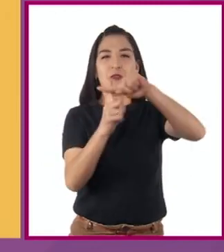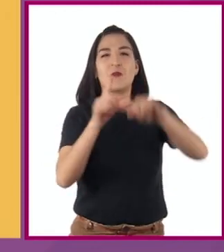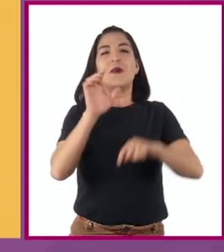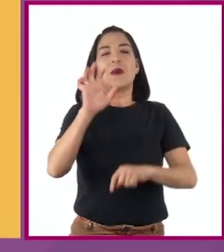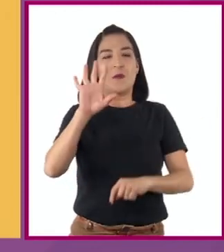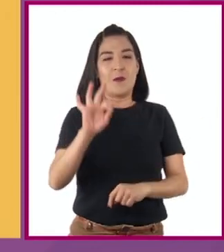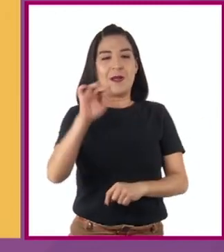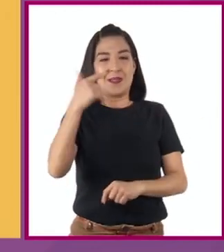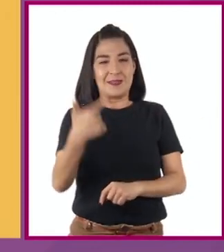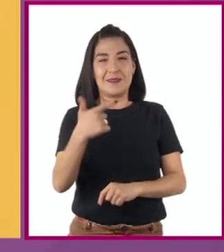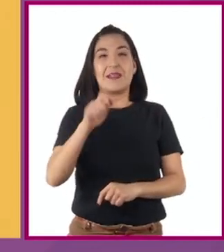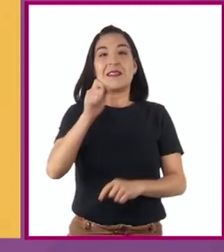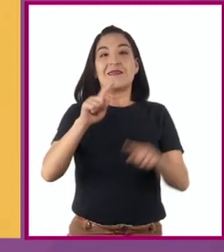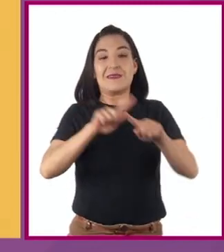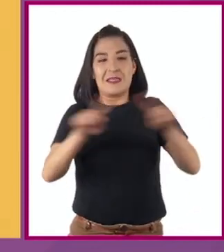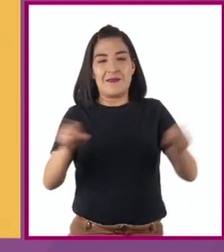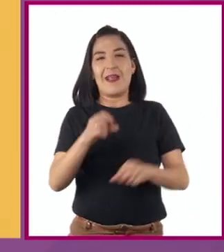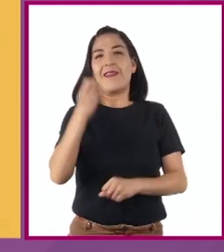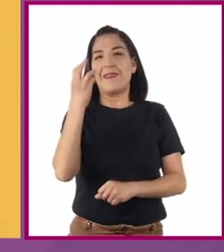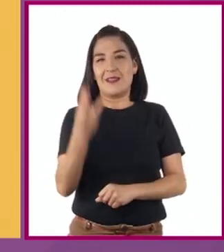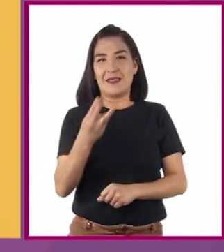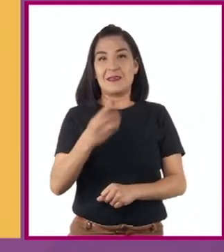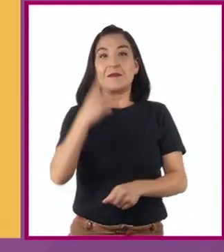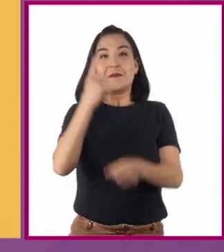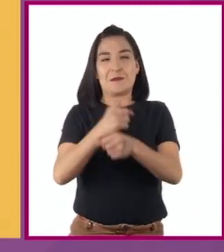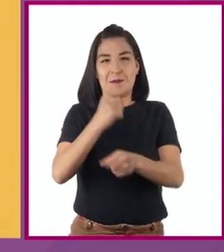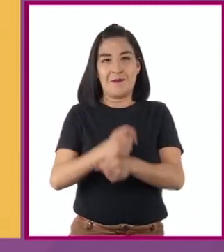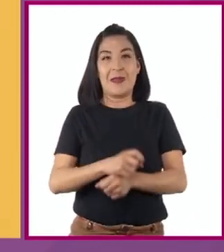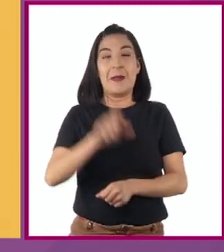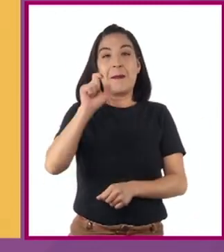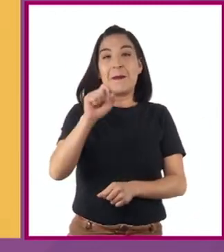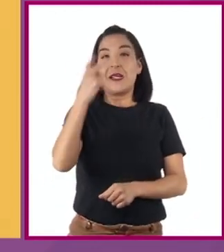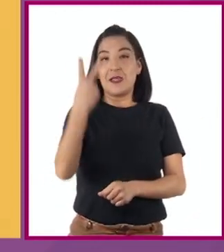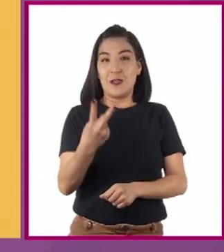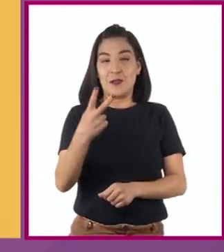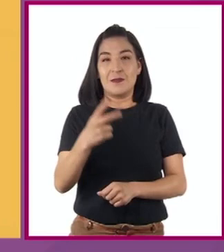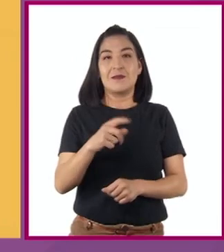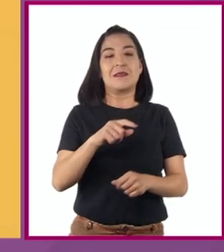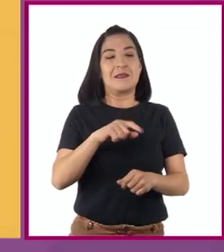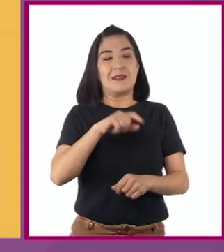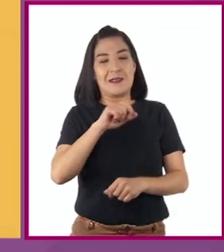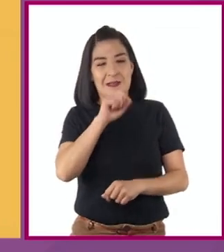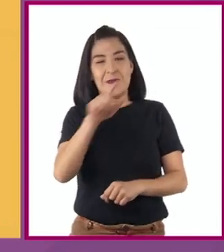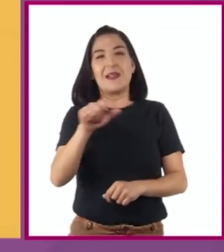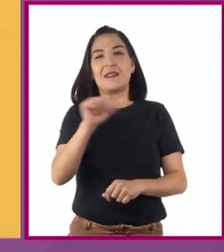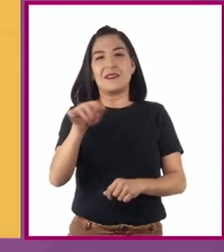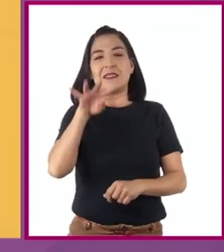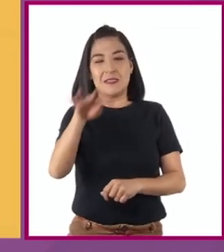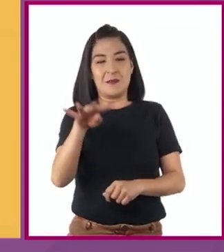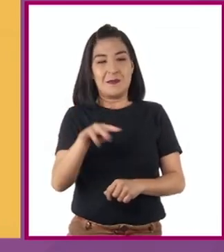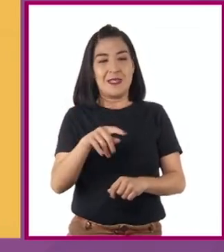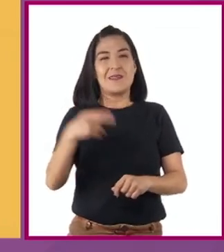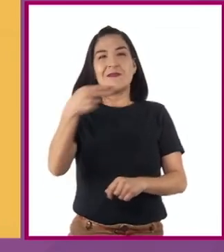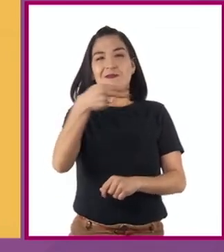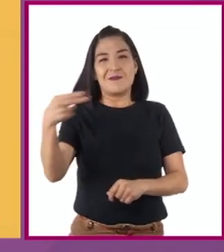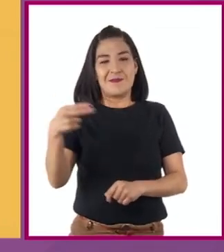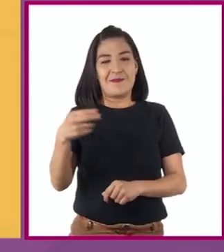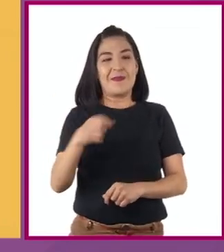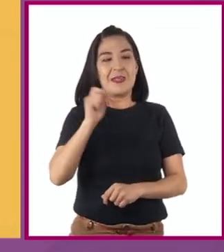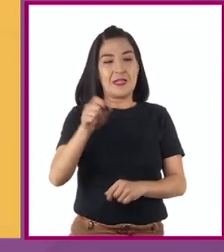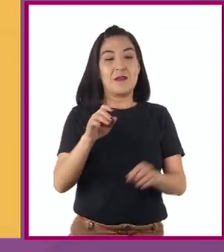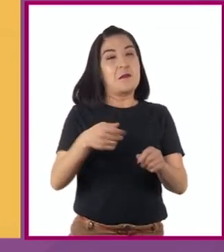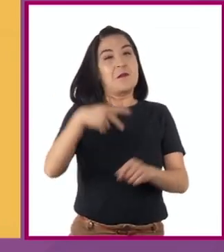diferencia sea 3. Primera opción, 22 y 19. Sí restan 3, pero no